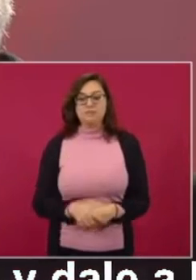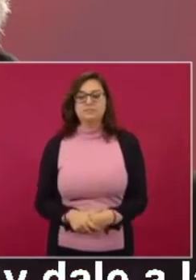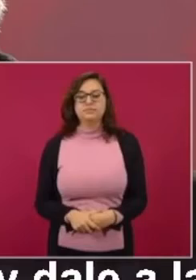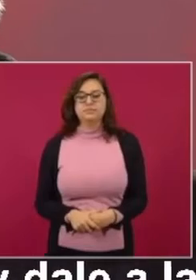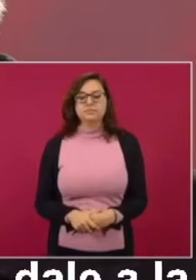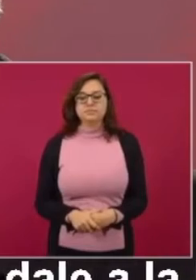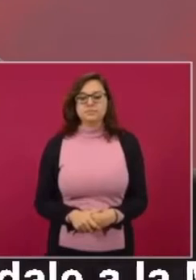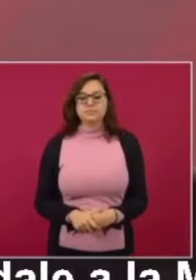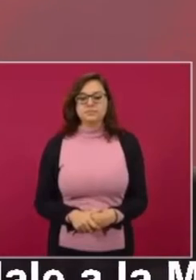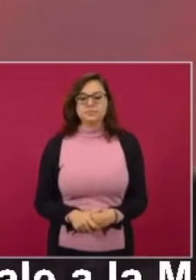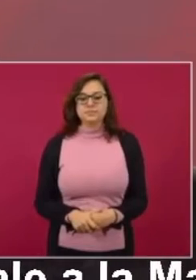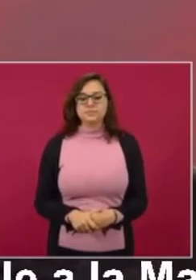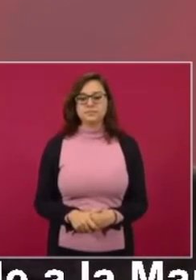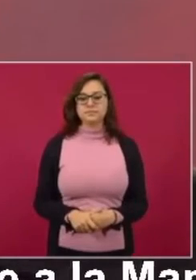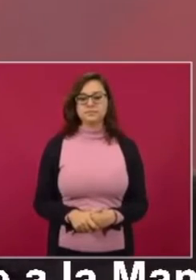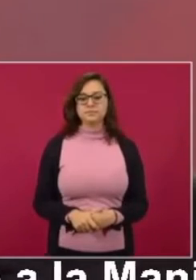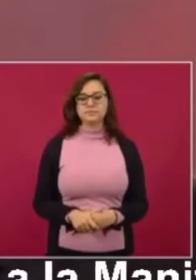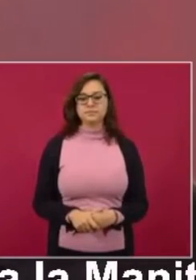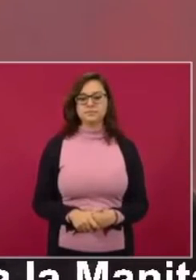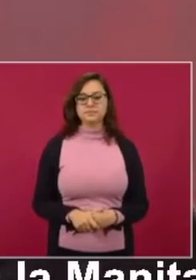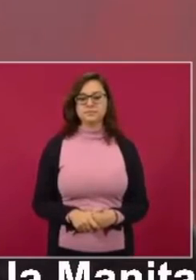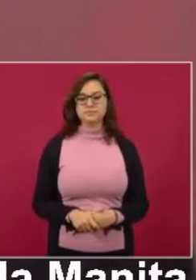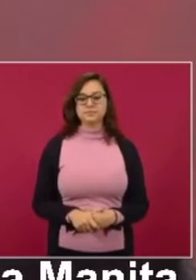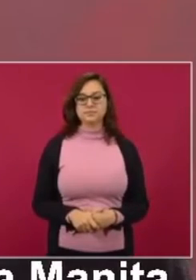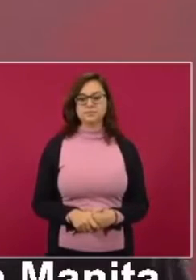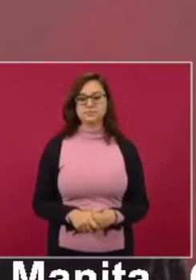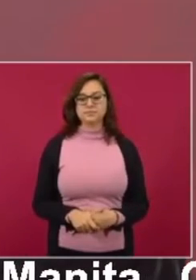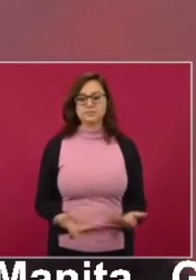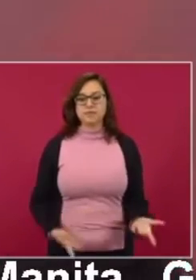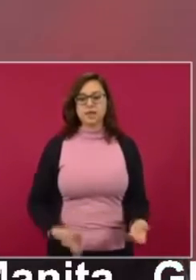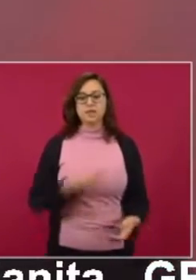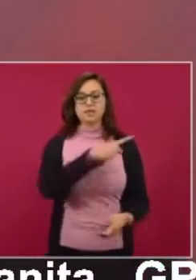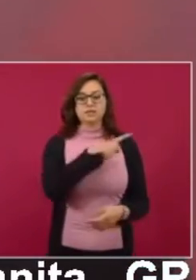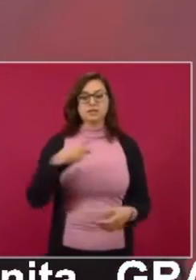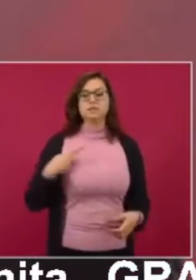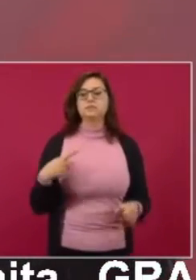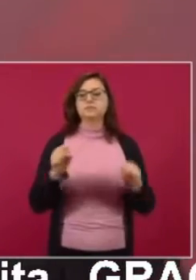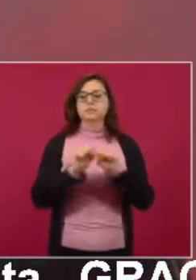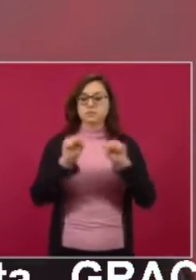y tenemos que ahora así que blindar el sistema